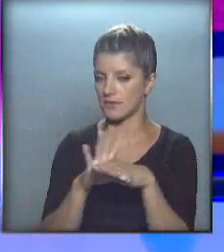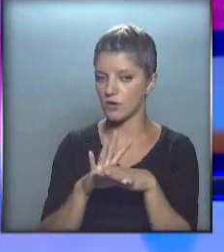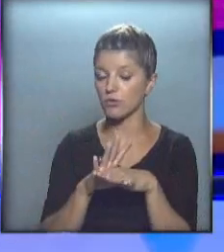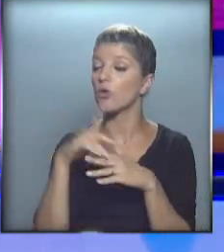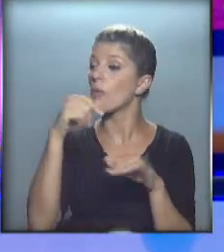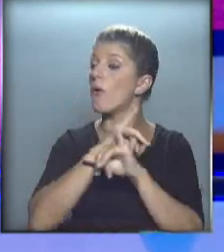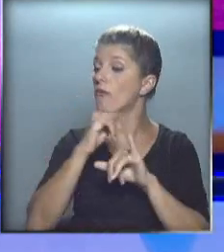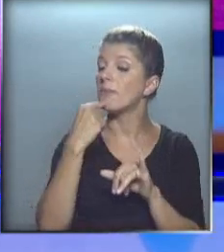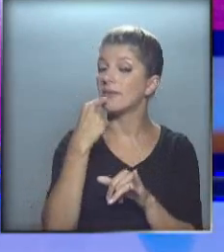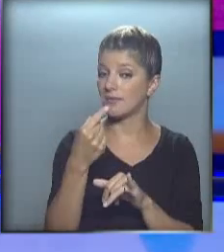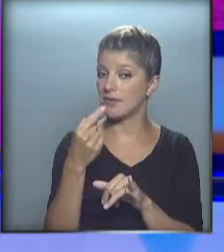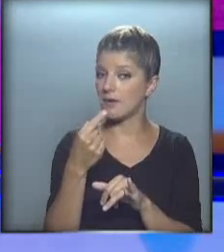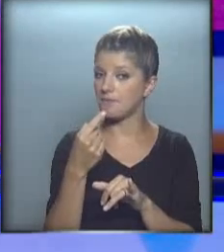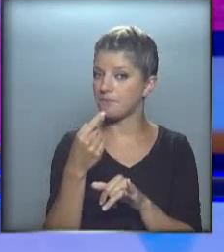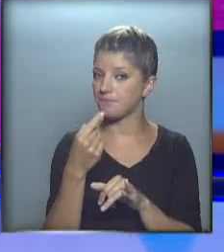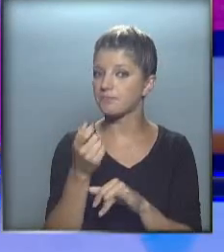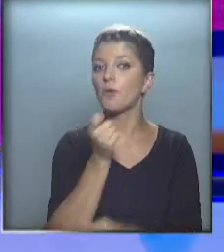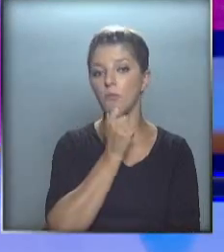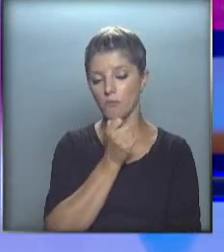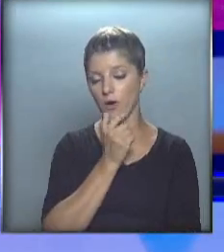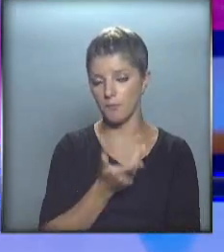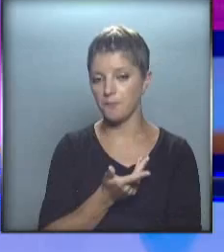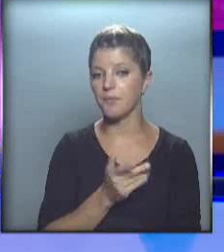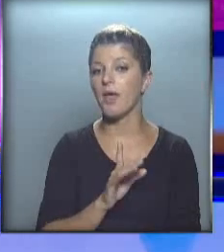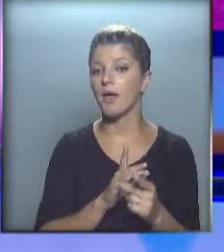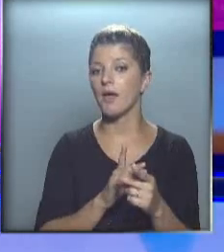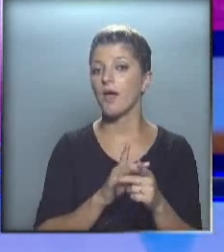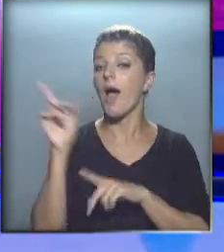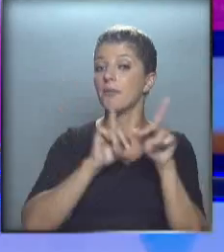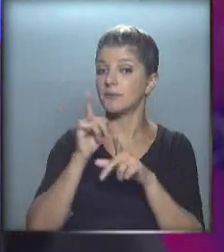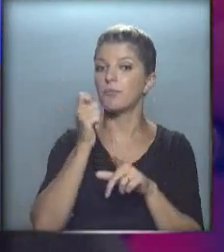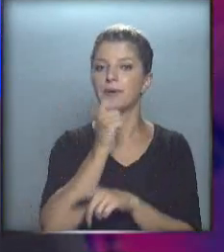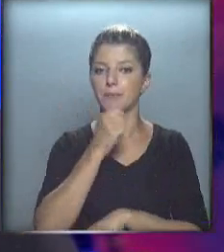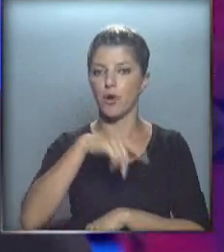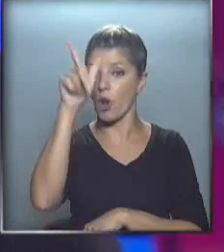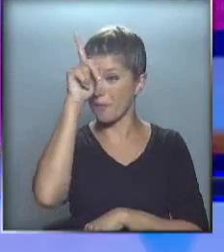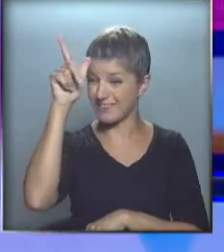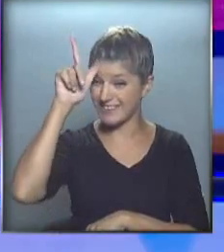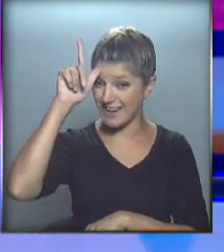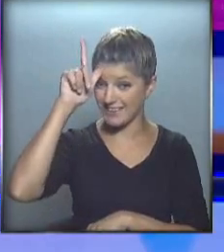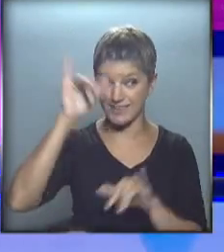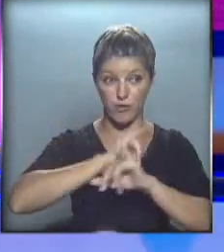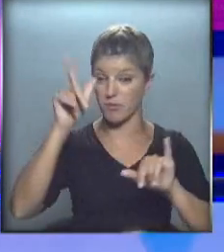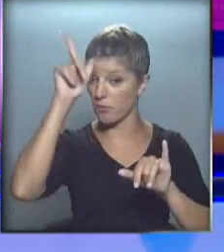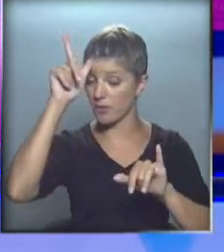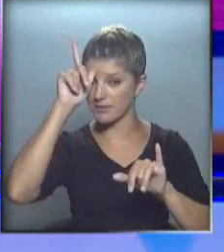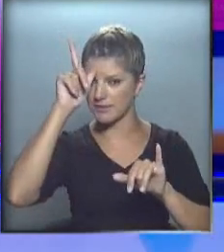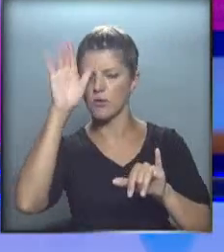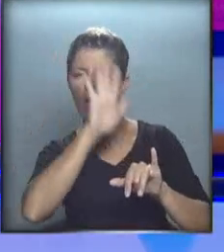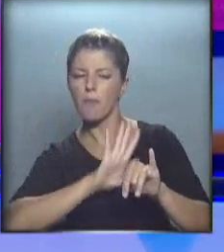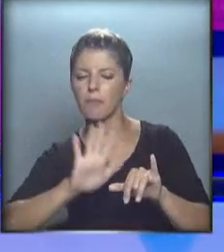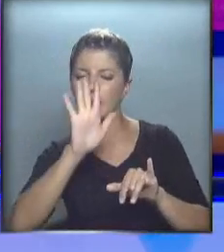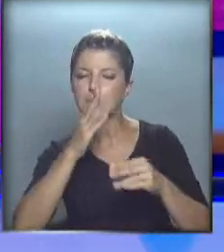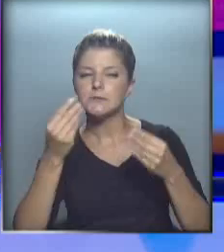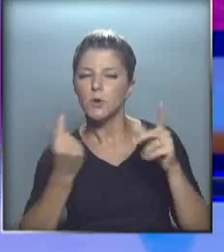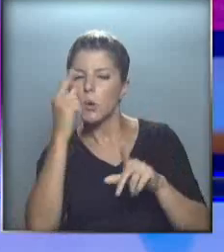es cuando muchas veces en los informativos, en los policiales, hay una sospecha de un